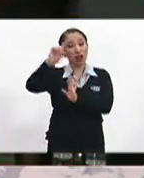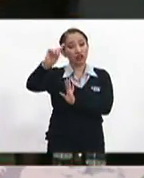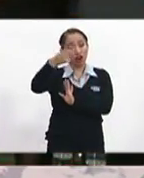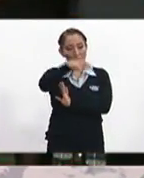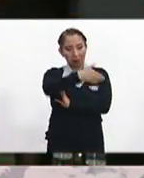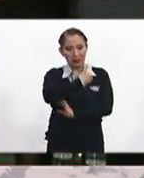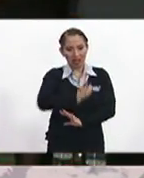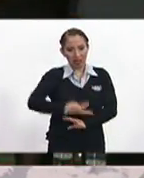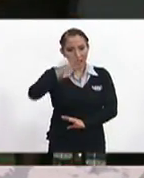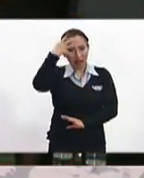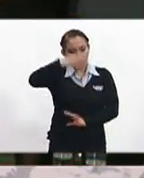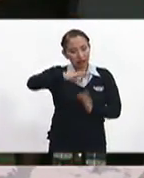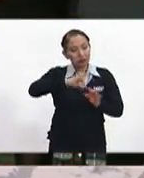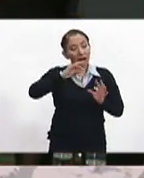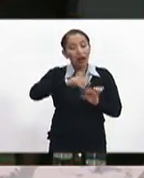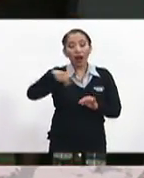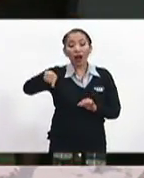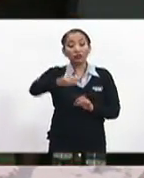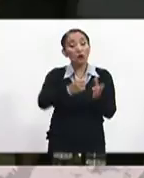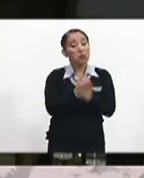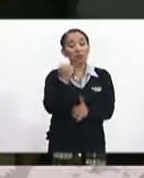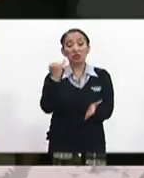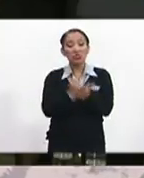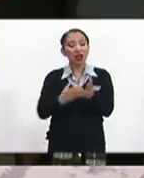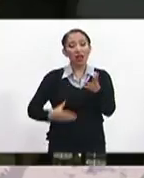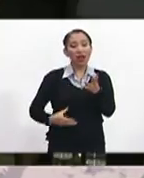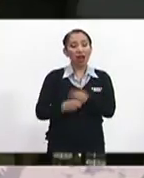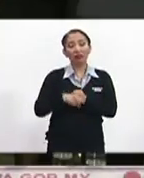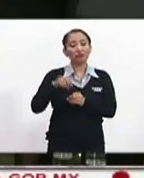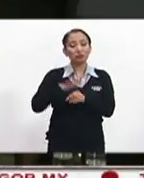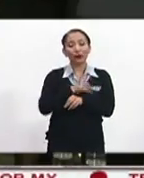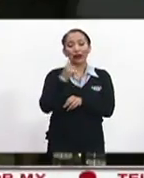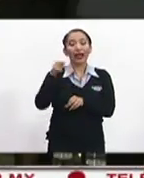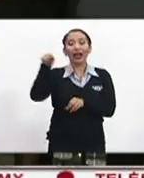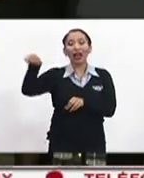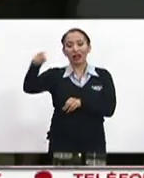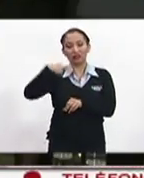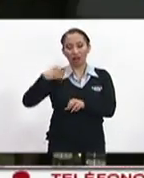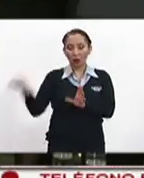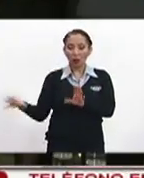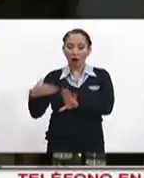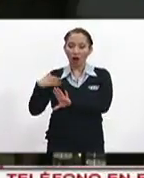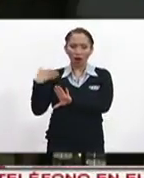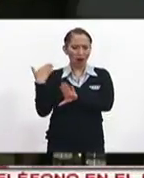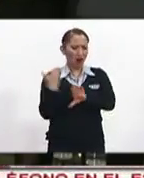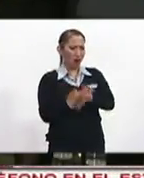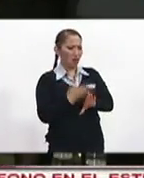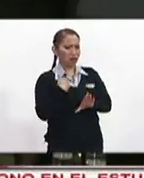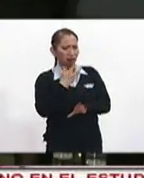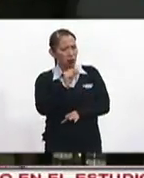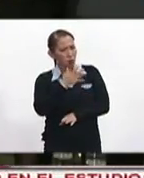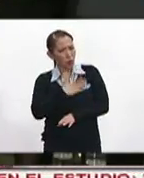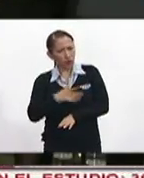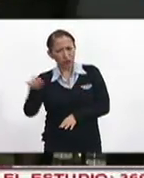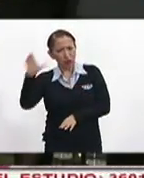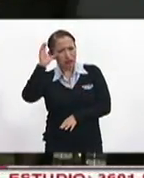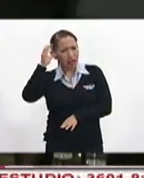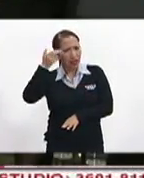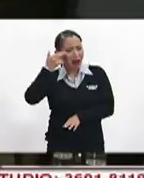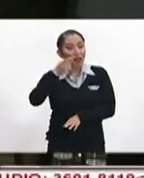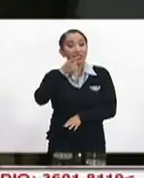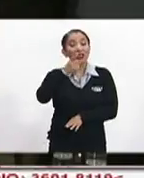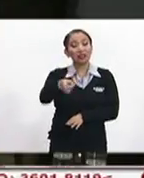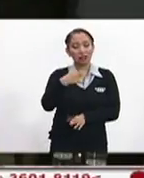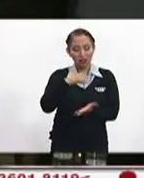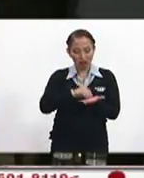El presidente Trump explicó que estos nuevos aranceles se estarían considerando debido a las represalias injustas tomadas por China. Agregó